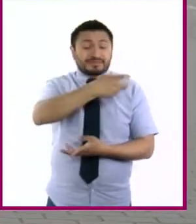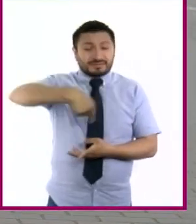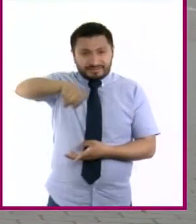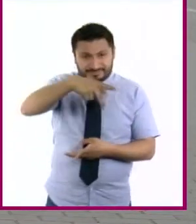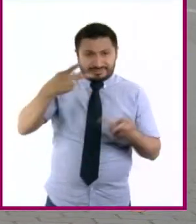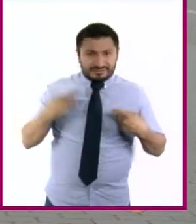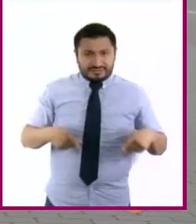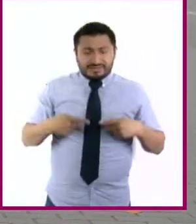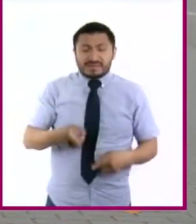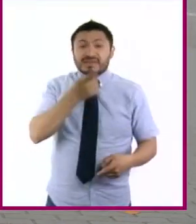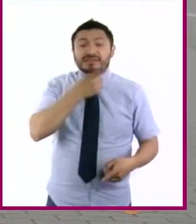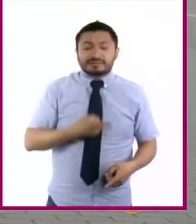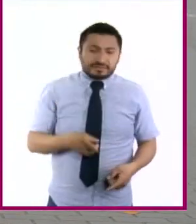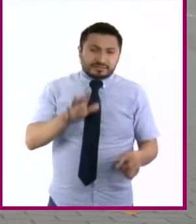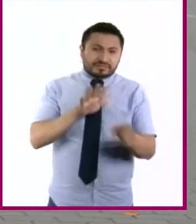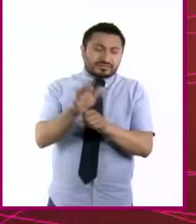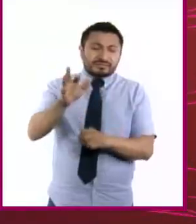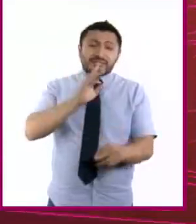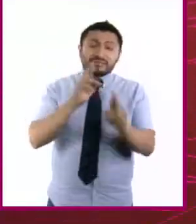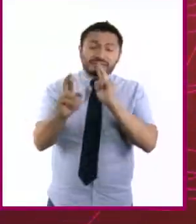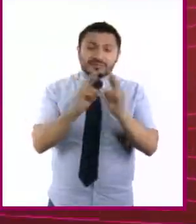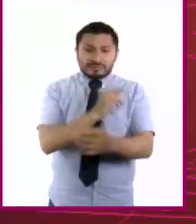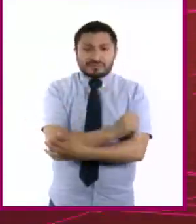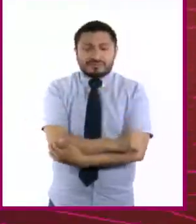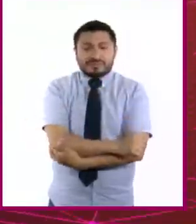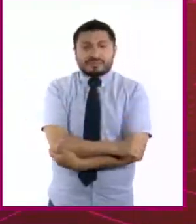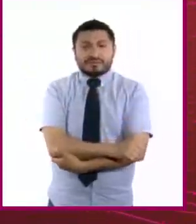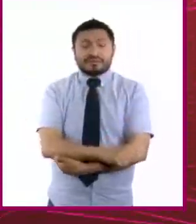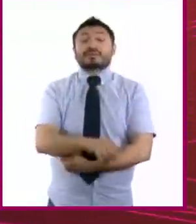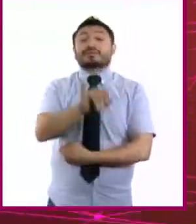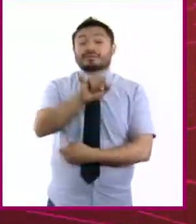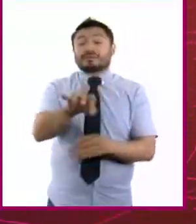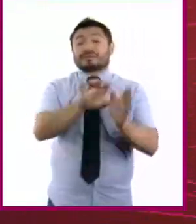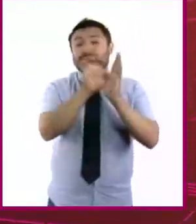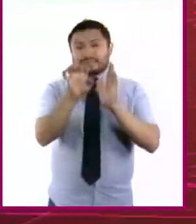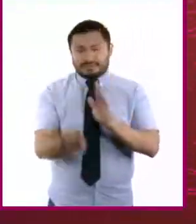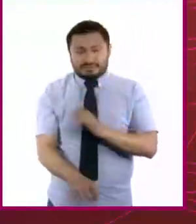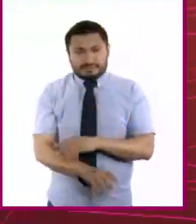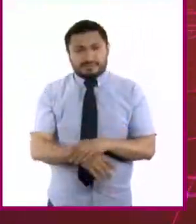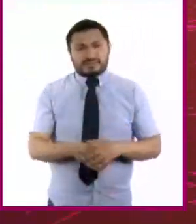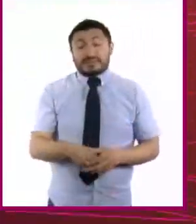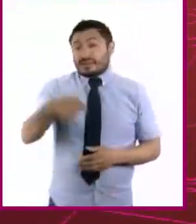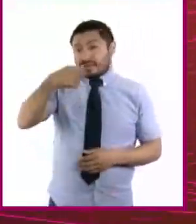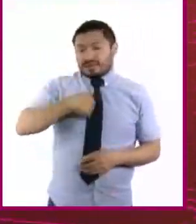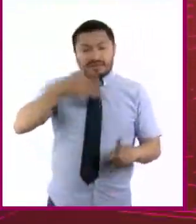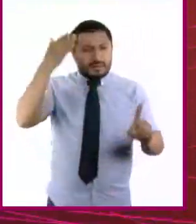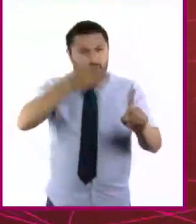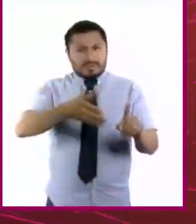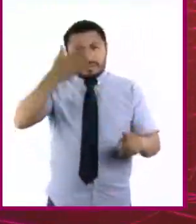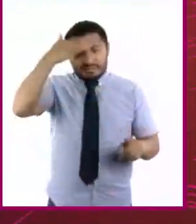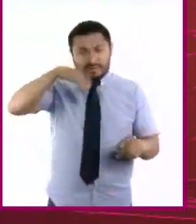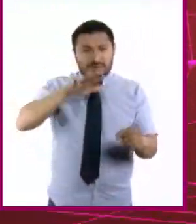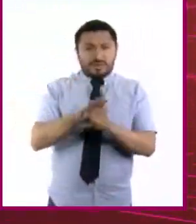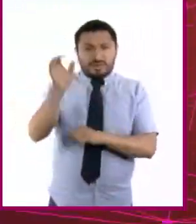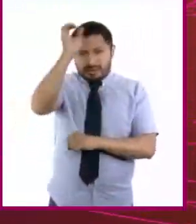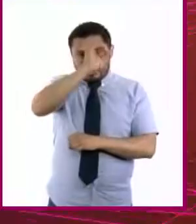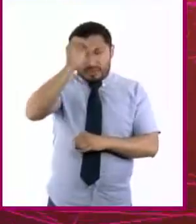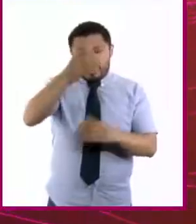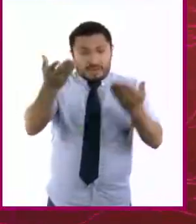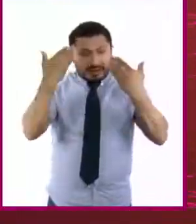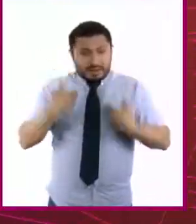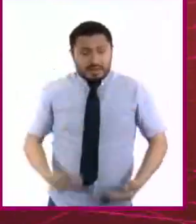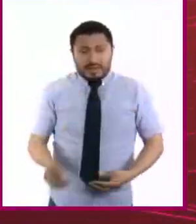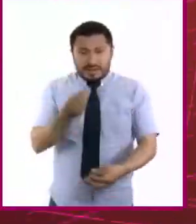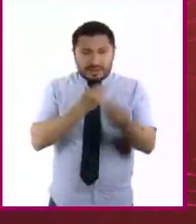sus preferencias o comportamientos particulares. Sí, por ejemplo, aquí mi objetivo es saber qué opinan de mí como comestible